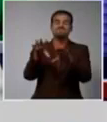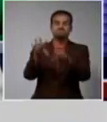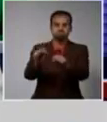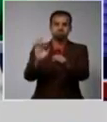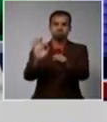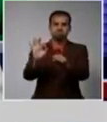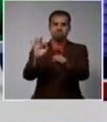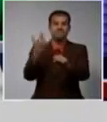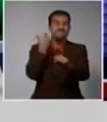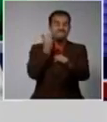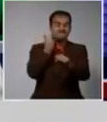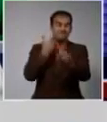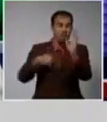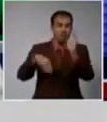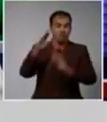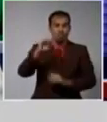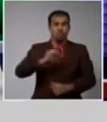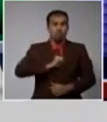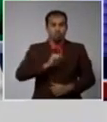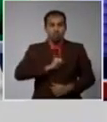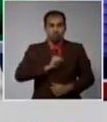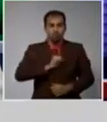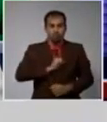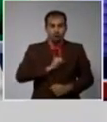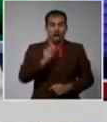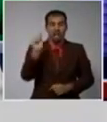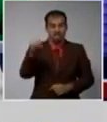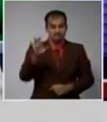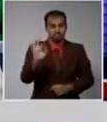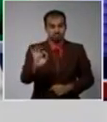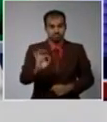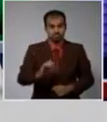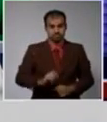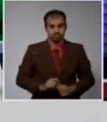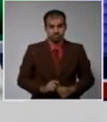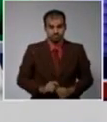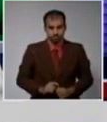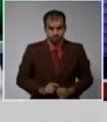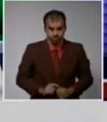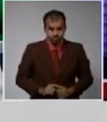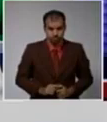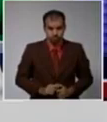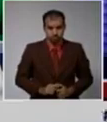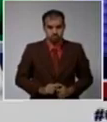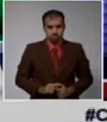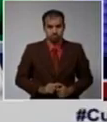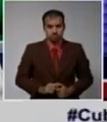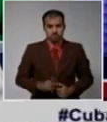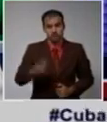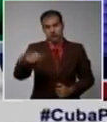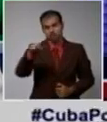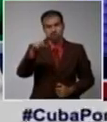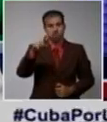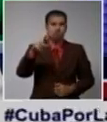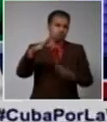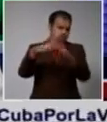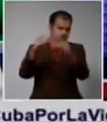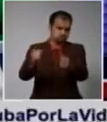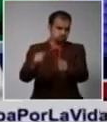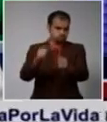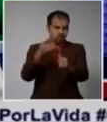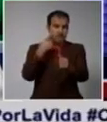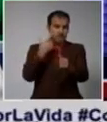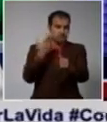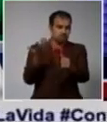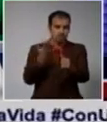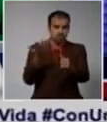tos, en el seguimiento de pacientes ingresados en el domicilio, a contactos ingresados en el